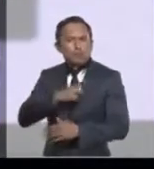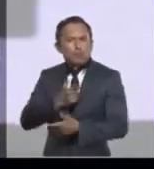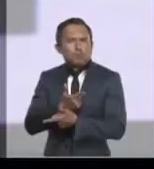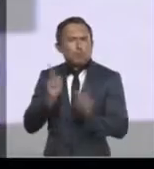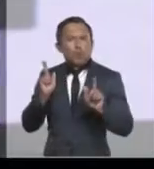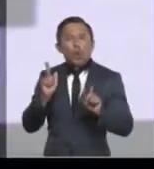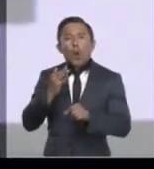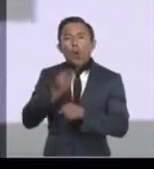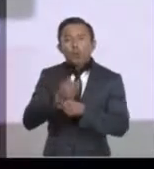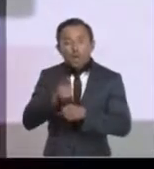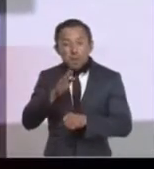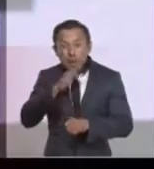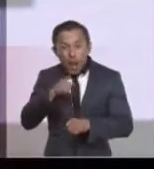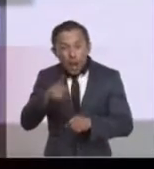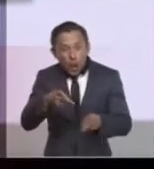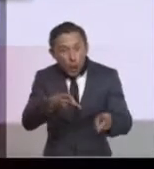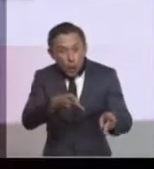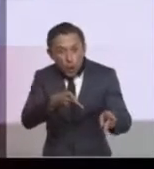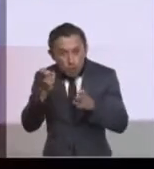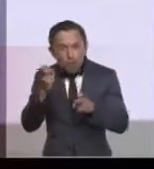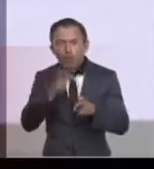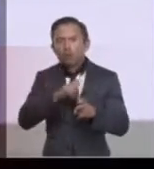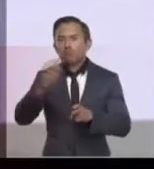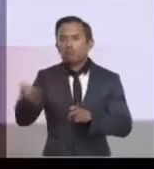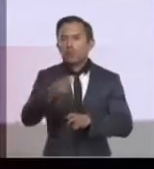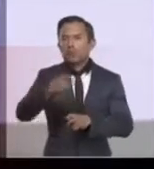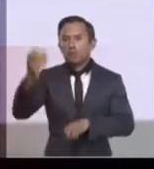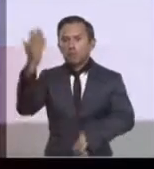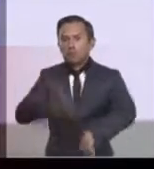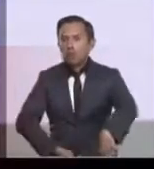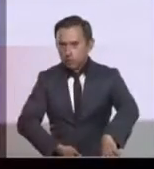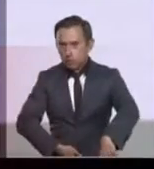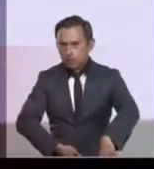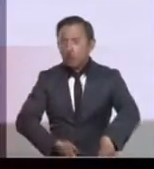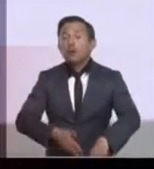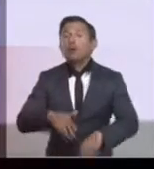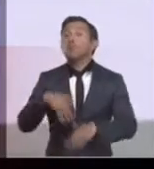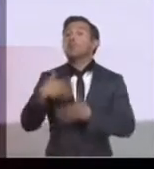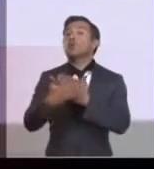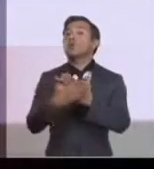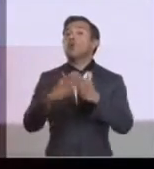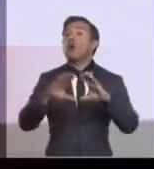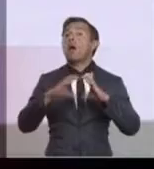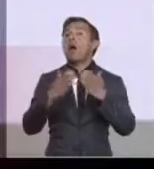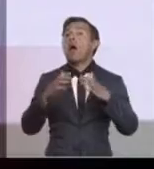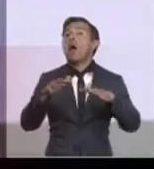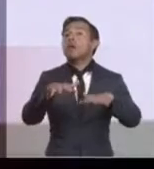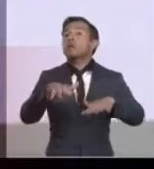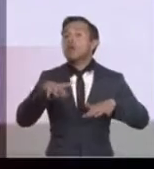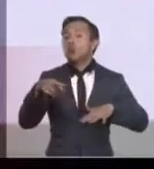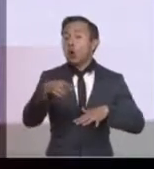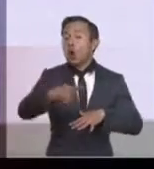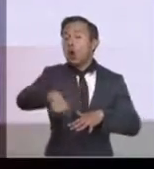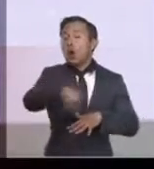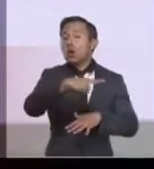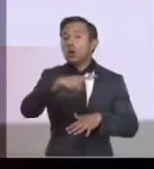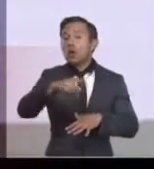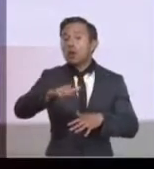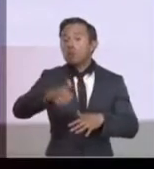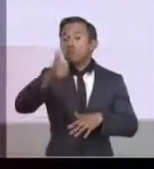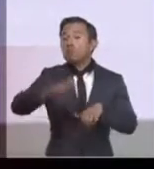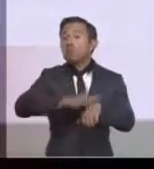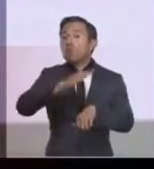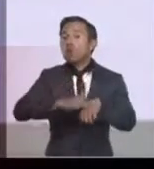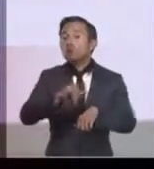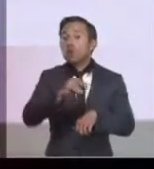simple. Yo presentaré una iniciativa al Congreso, a ver si los diputados de ellos se atreven a aprobarla. Necesitamos mocharle